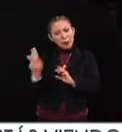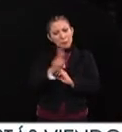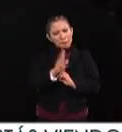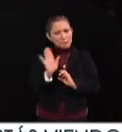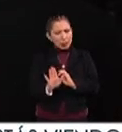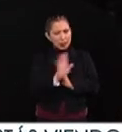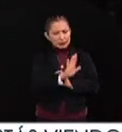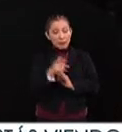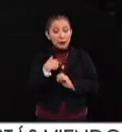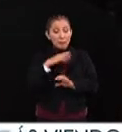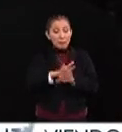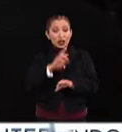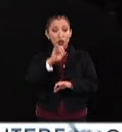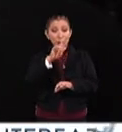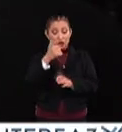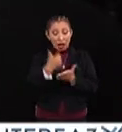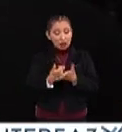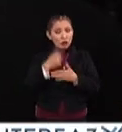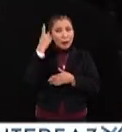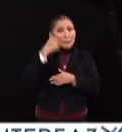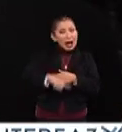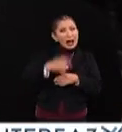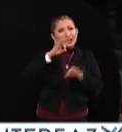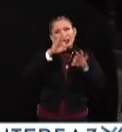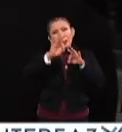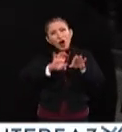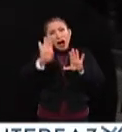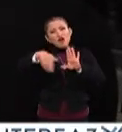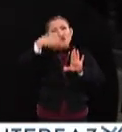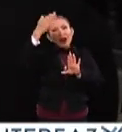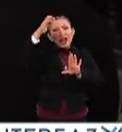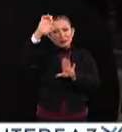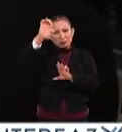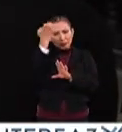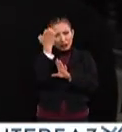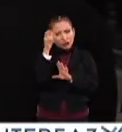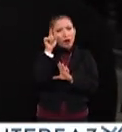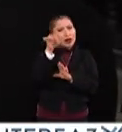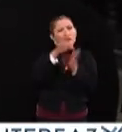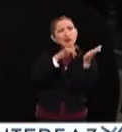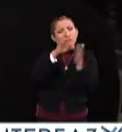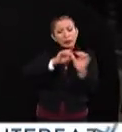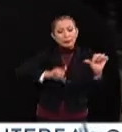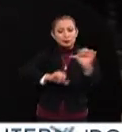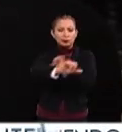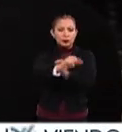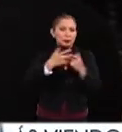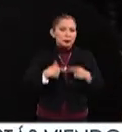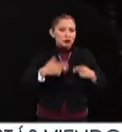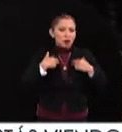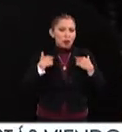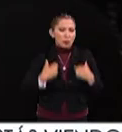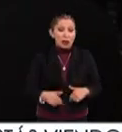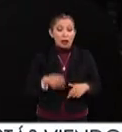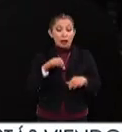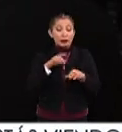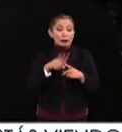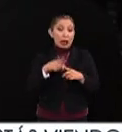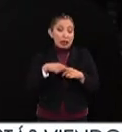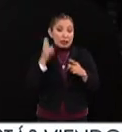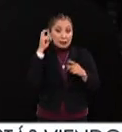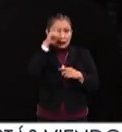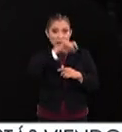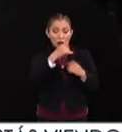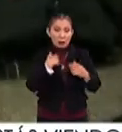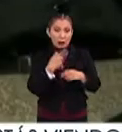pero principalmente la robótica nos está ayudando en tareas de exploración espacial y sustituyendo a astronautas en tareas que puedan ser peligrosas